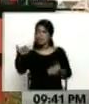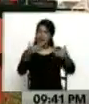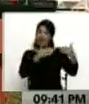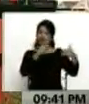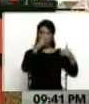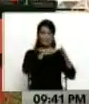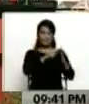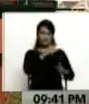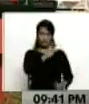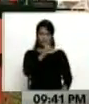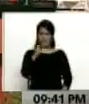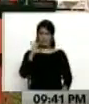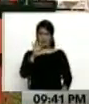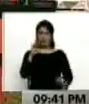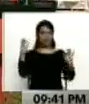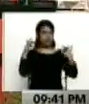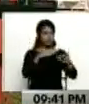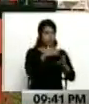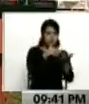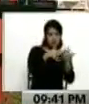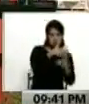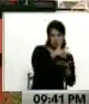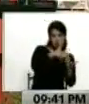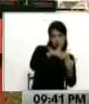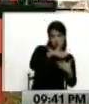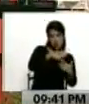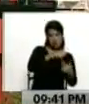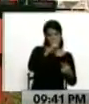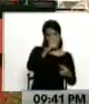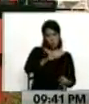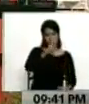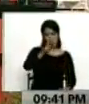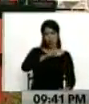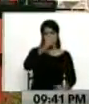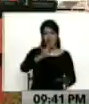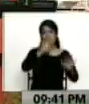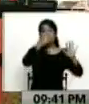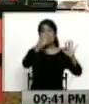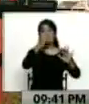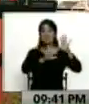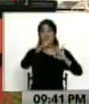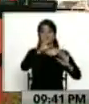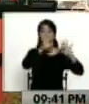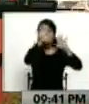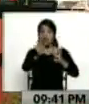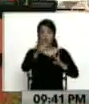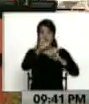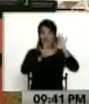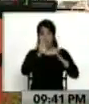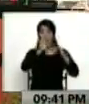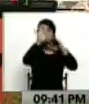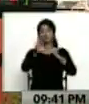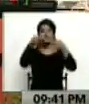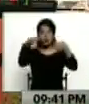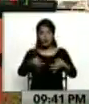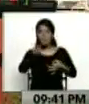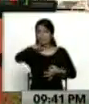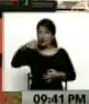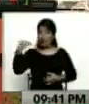2005 todo y en 10 o 15 años estarán los que vinieron de Argentina